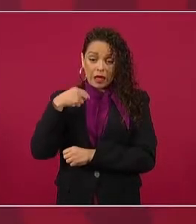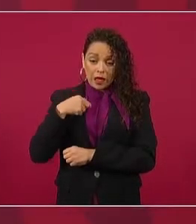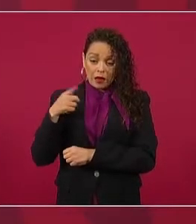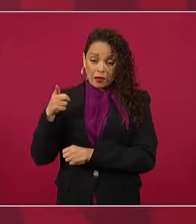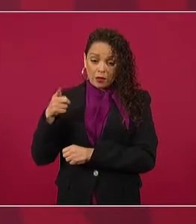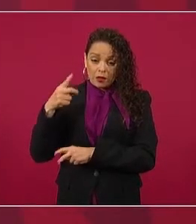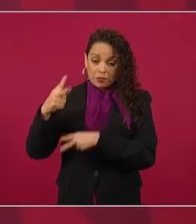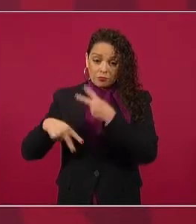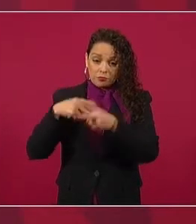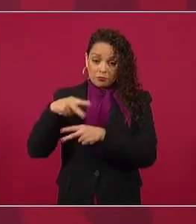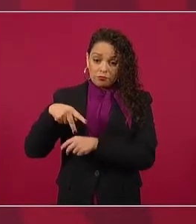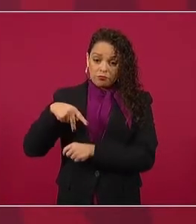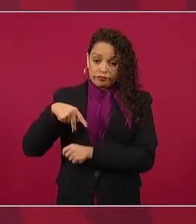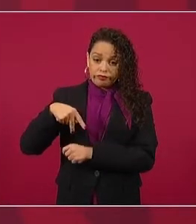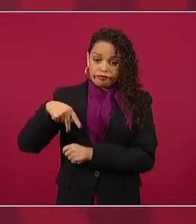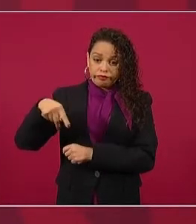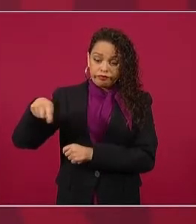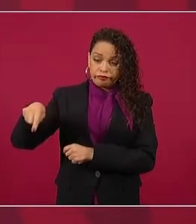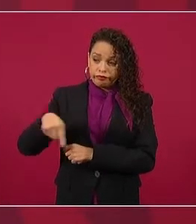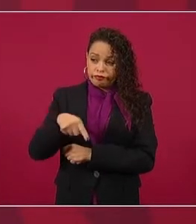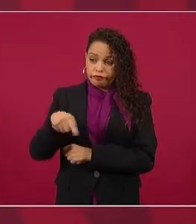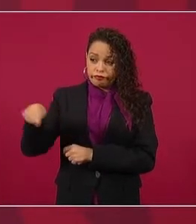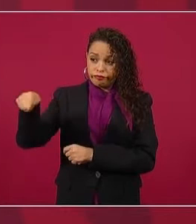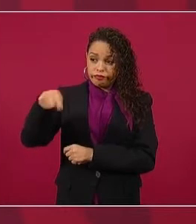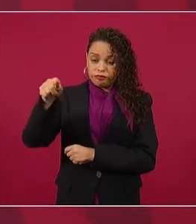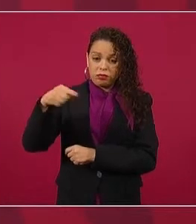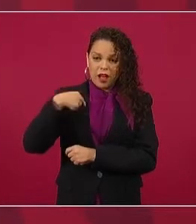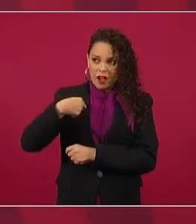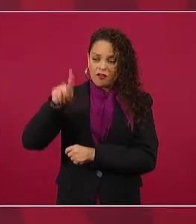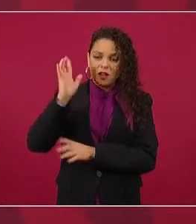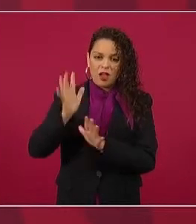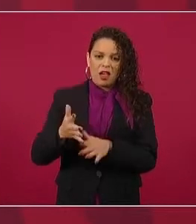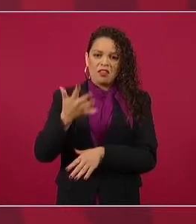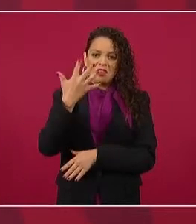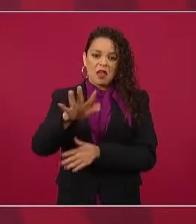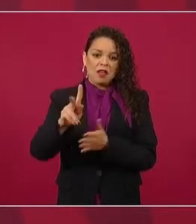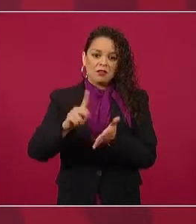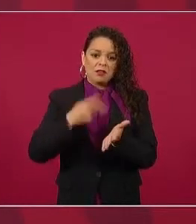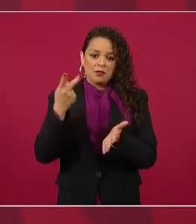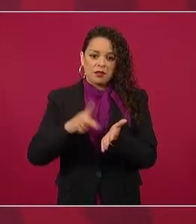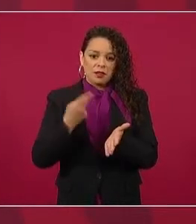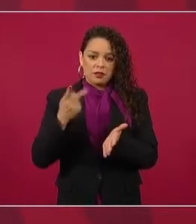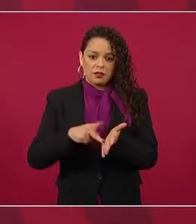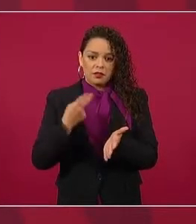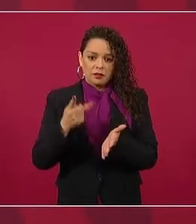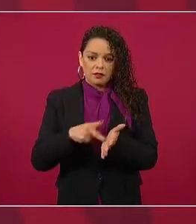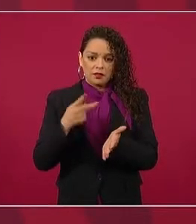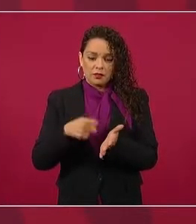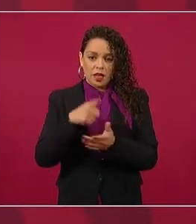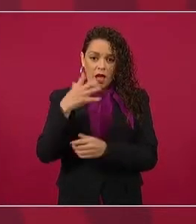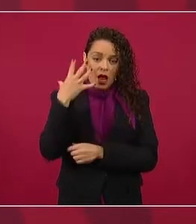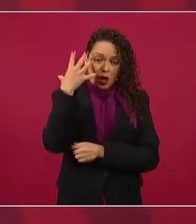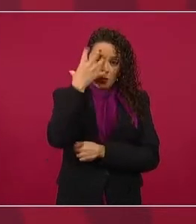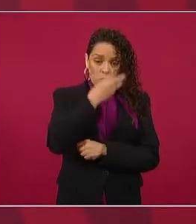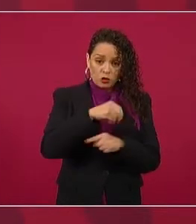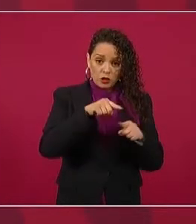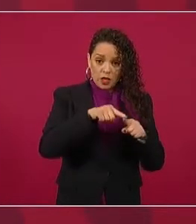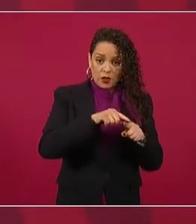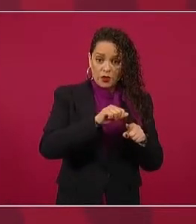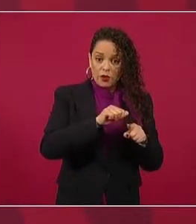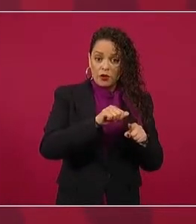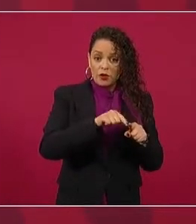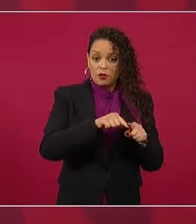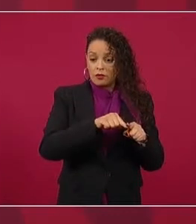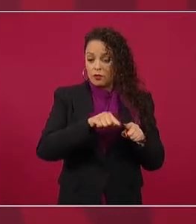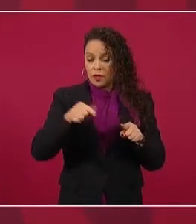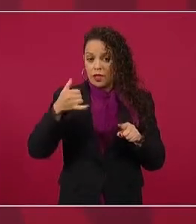he recorrido como 10 veces, de Hermosillo pasando